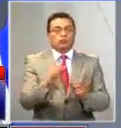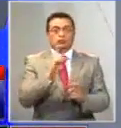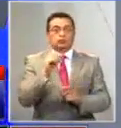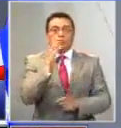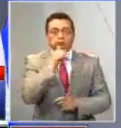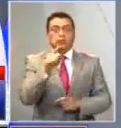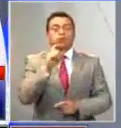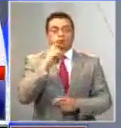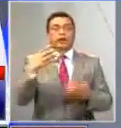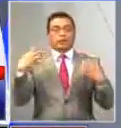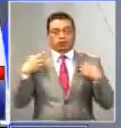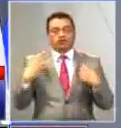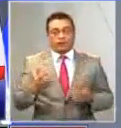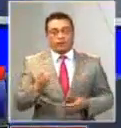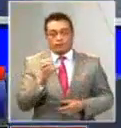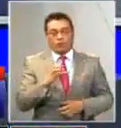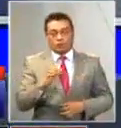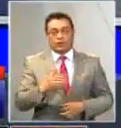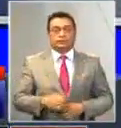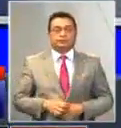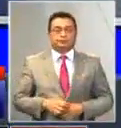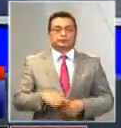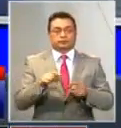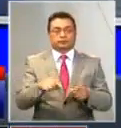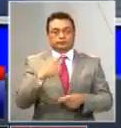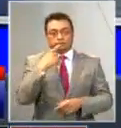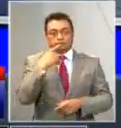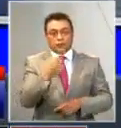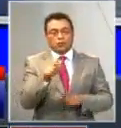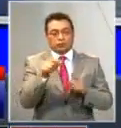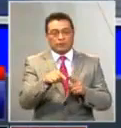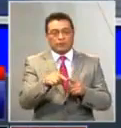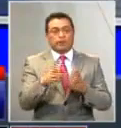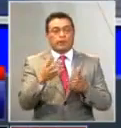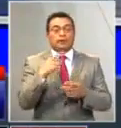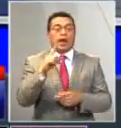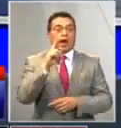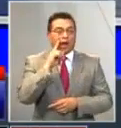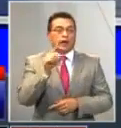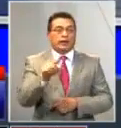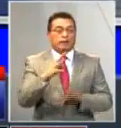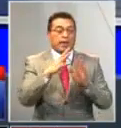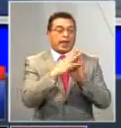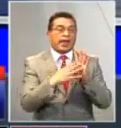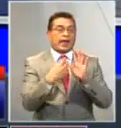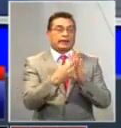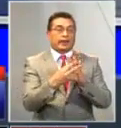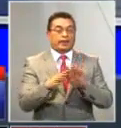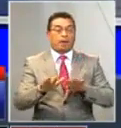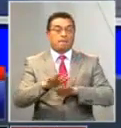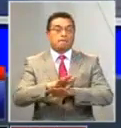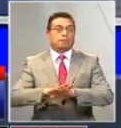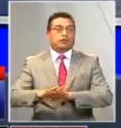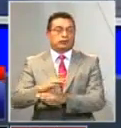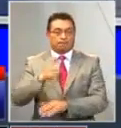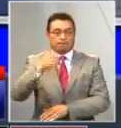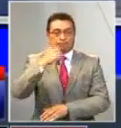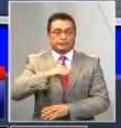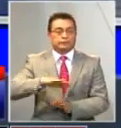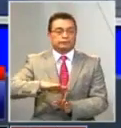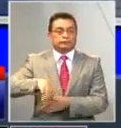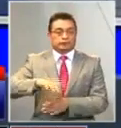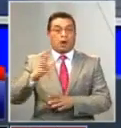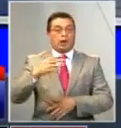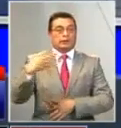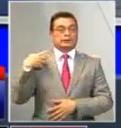materia. Otra de las preguntas que ha rondado este tema es si existe o no una red de protección, quizás con personas de más